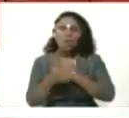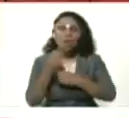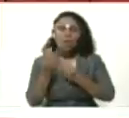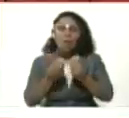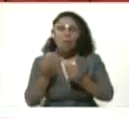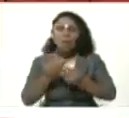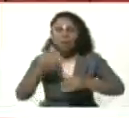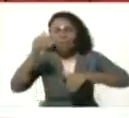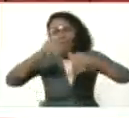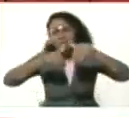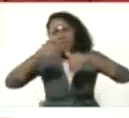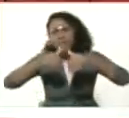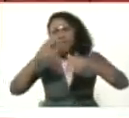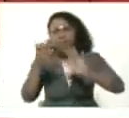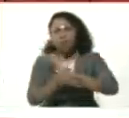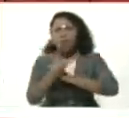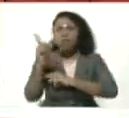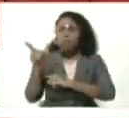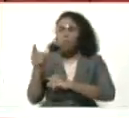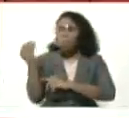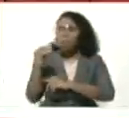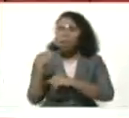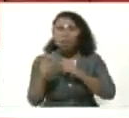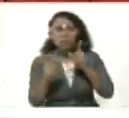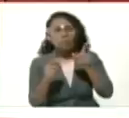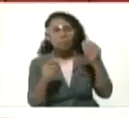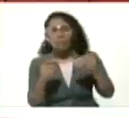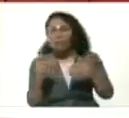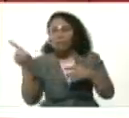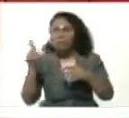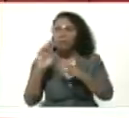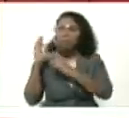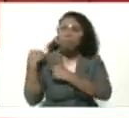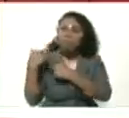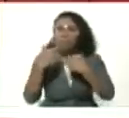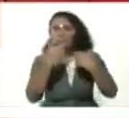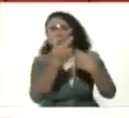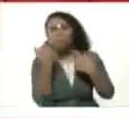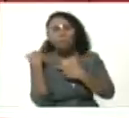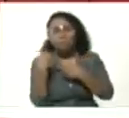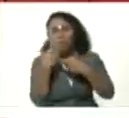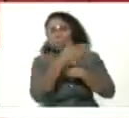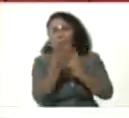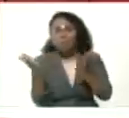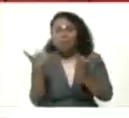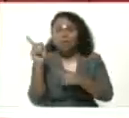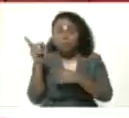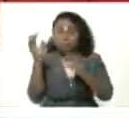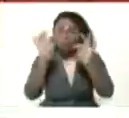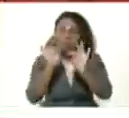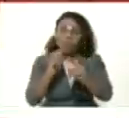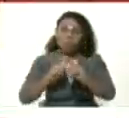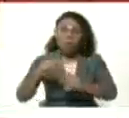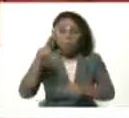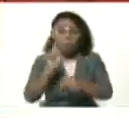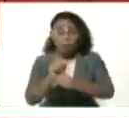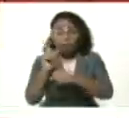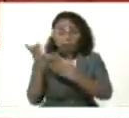de votos. Mira, tú sacaste tantos votos, esto es lo que te corresponde. Esa es una de las variables, pero no es la única. De